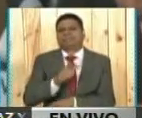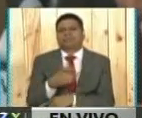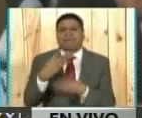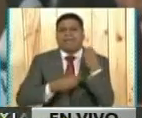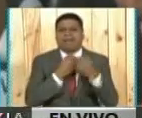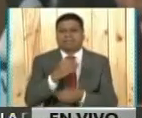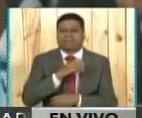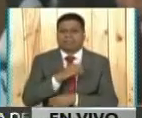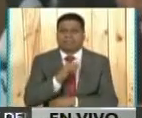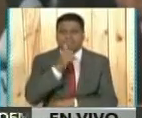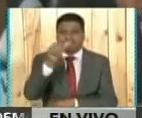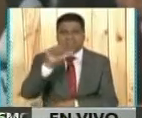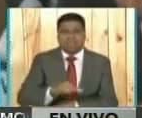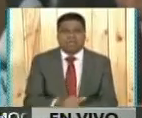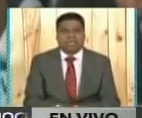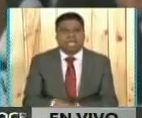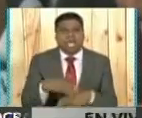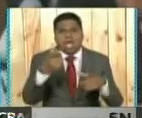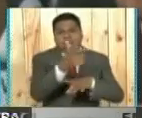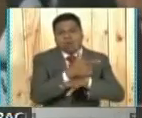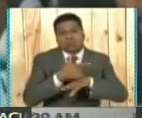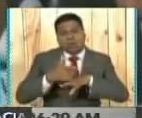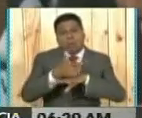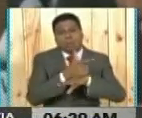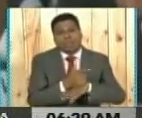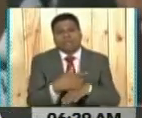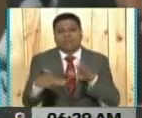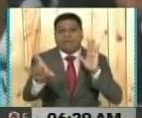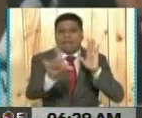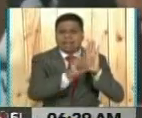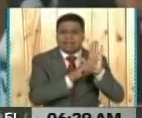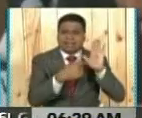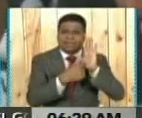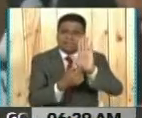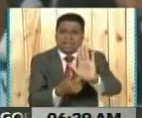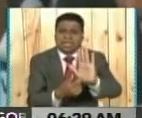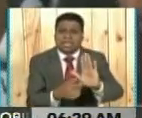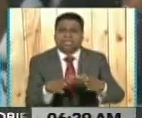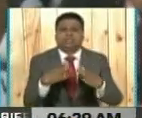fundamentales, el Estado venezolano promulgó la ley para sancionar los crímenes,